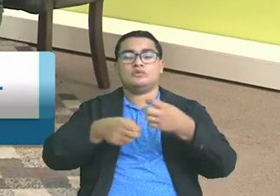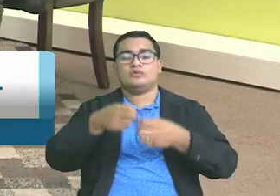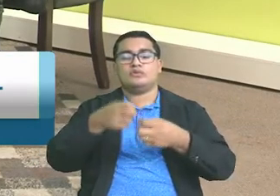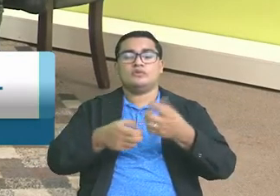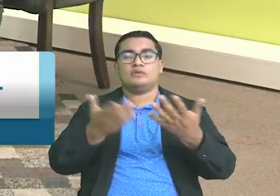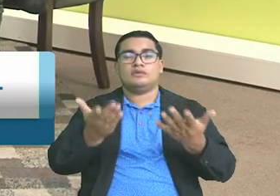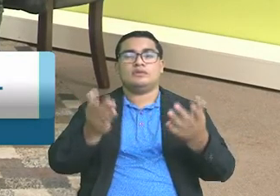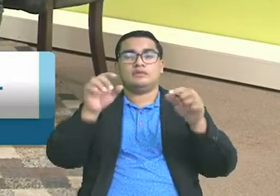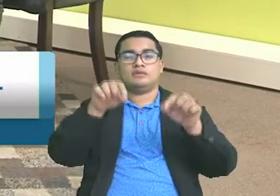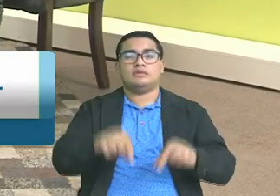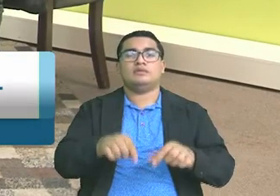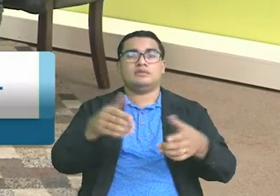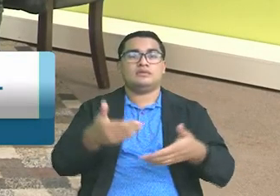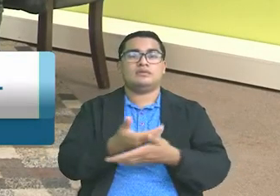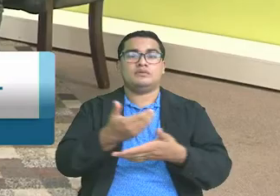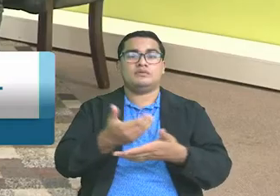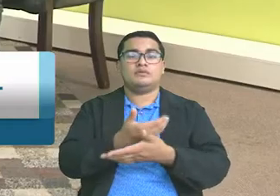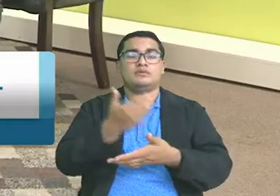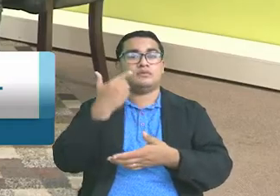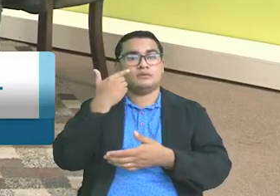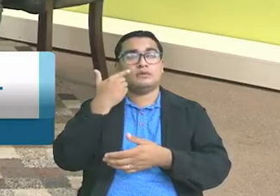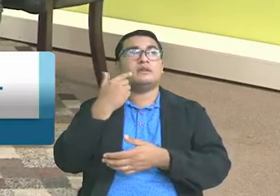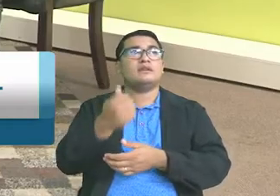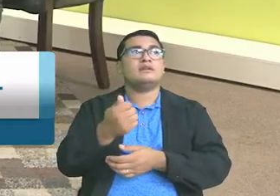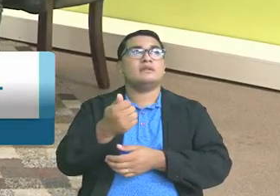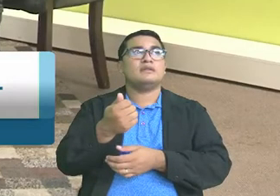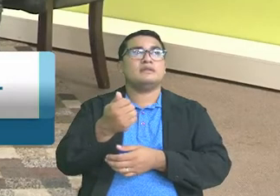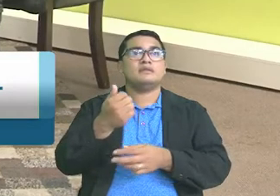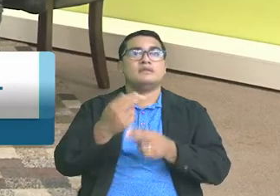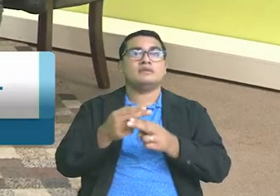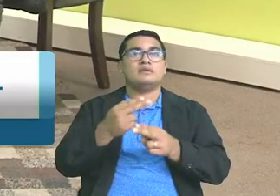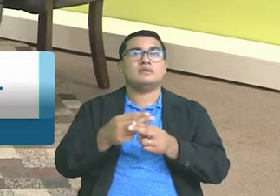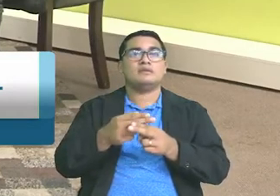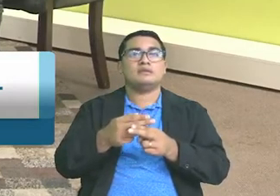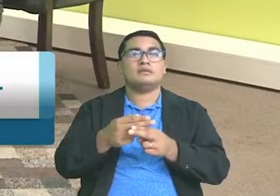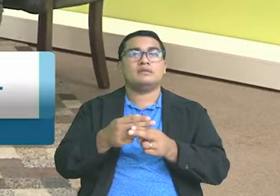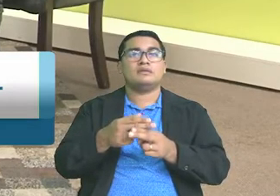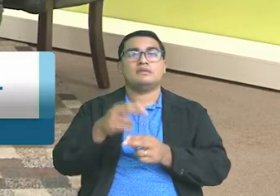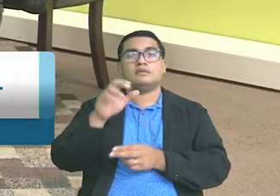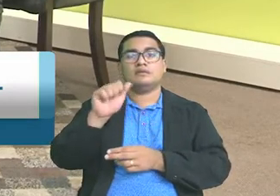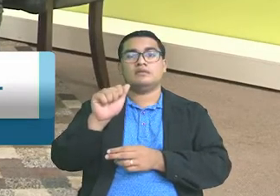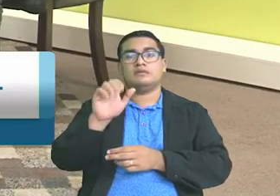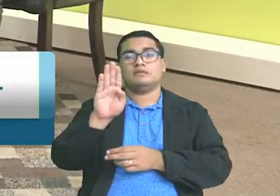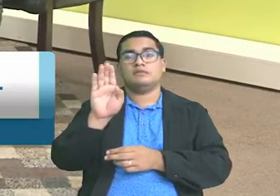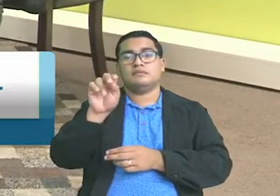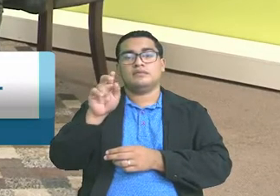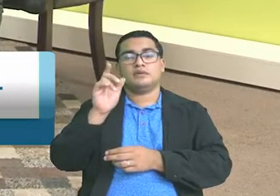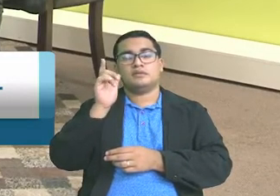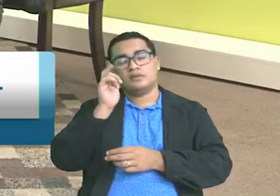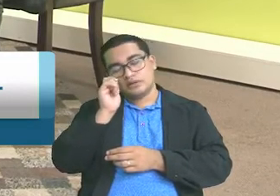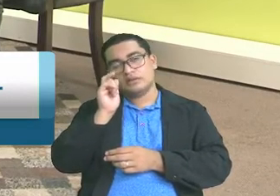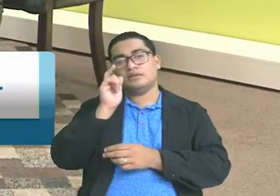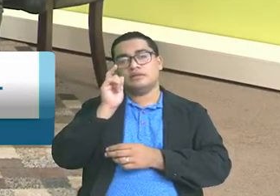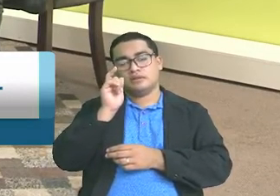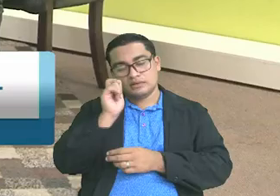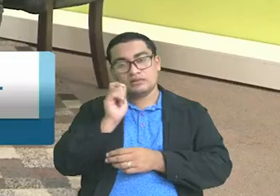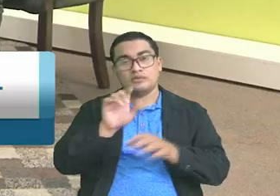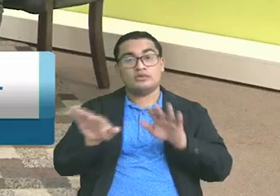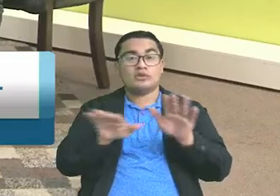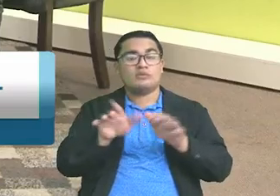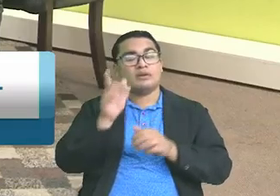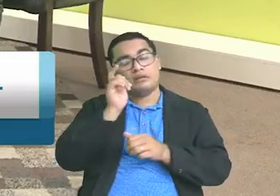ahora es nuevo de que lo conocemos, que se llama síndrome de apnea obstructiva del sueño. Son